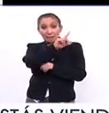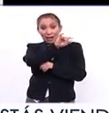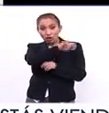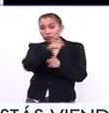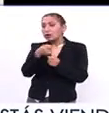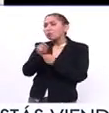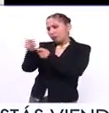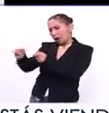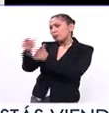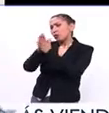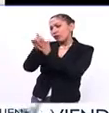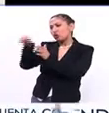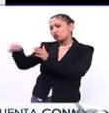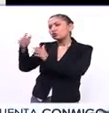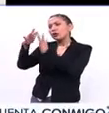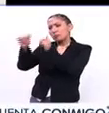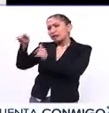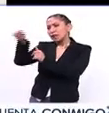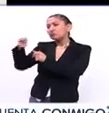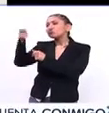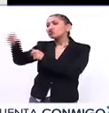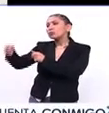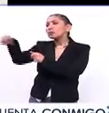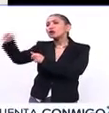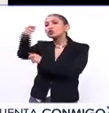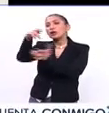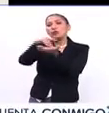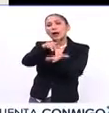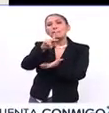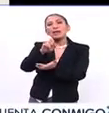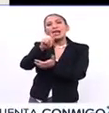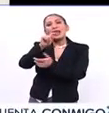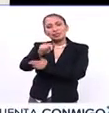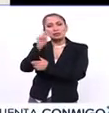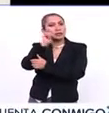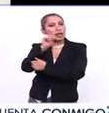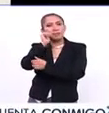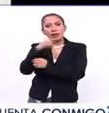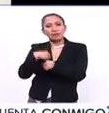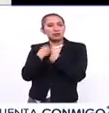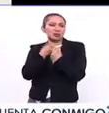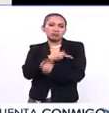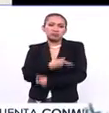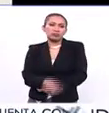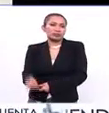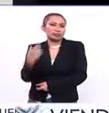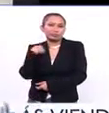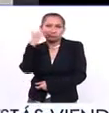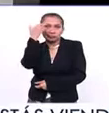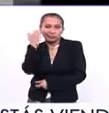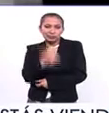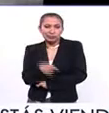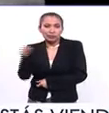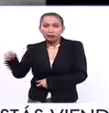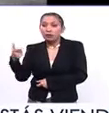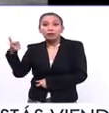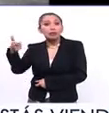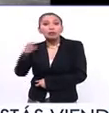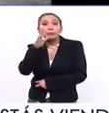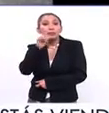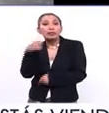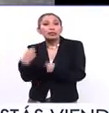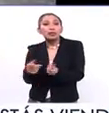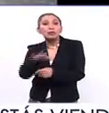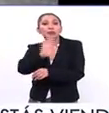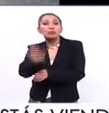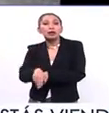Octavio Paz dinero, él estaba en París, y le envía dinero para ayudarle a Pérez, que siempre había vivido pues en la precariedad, y no le llega ya